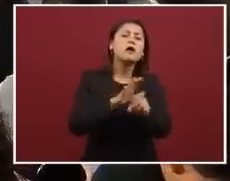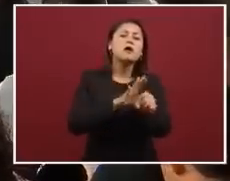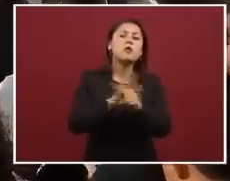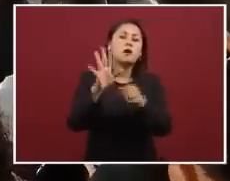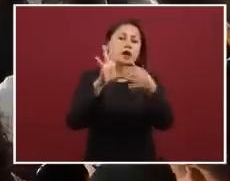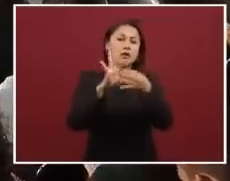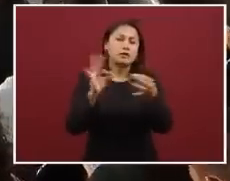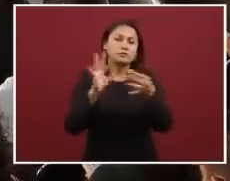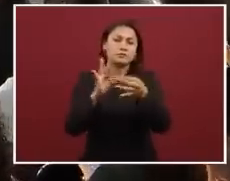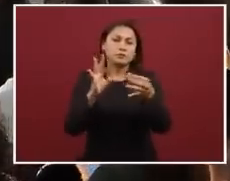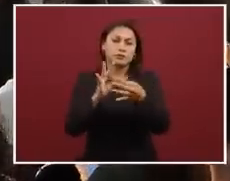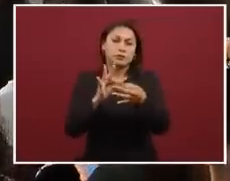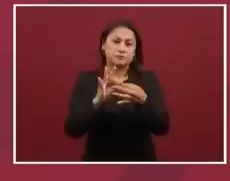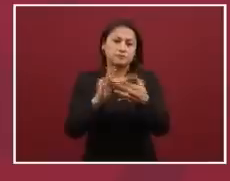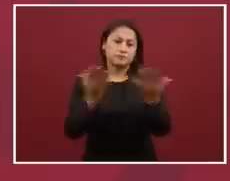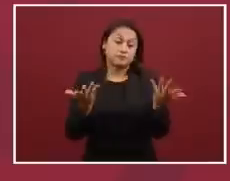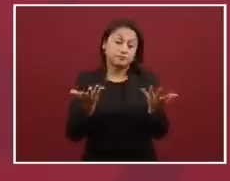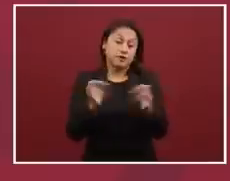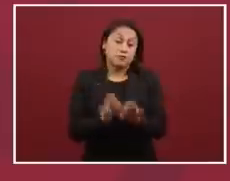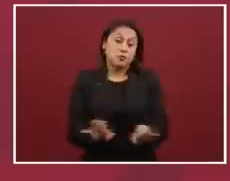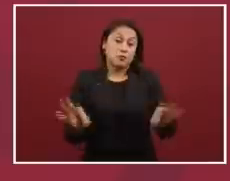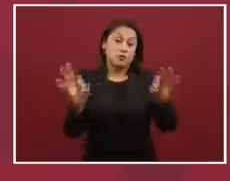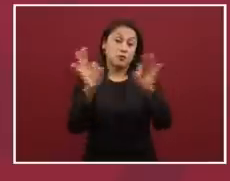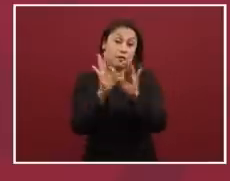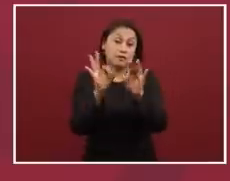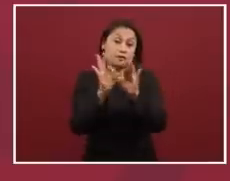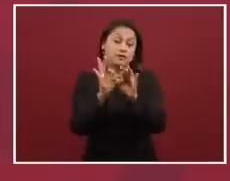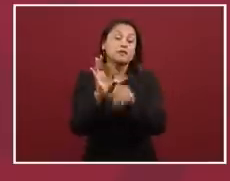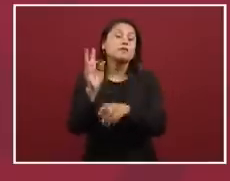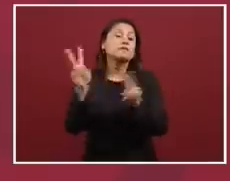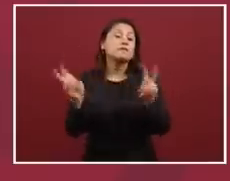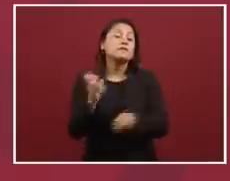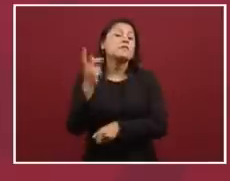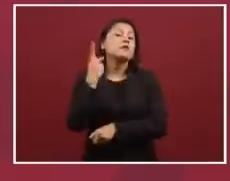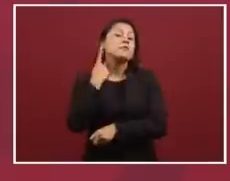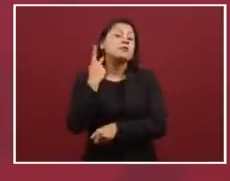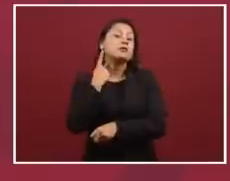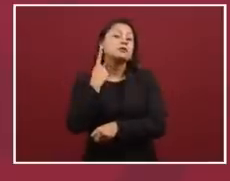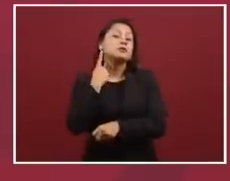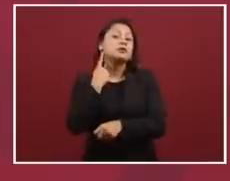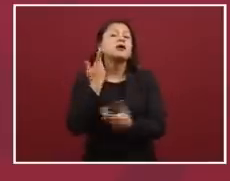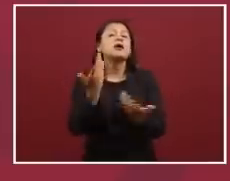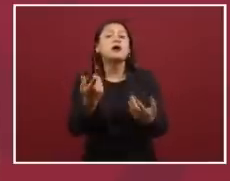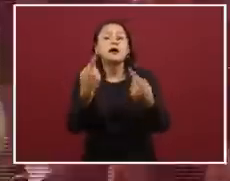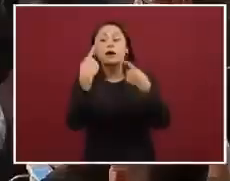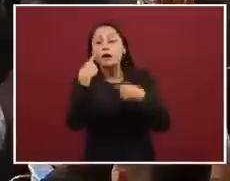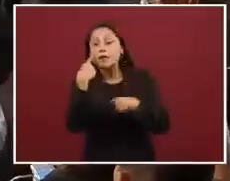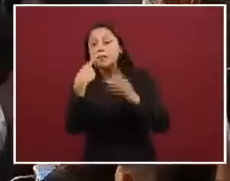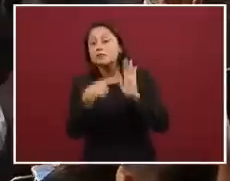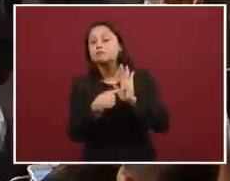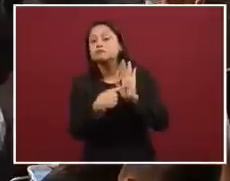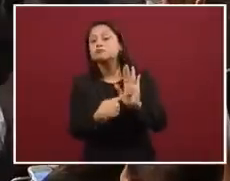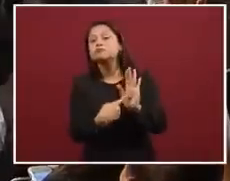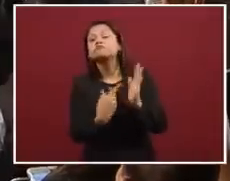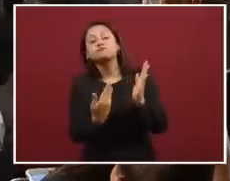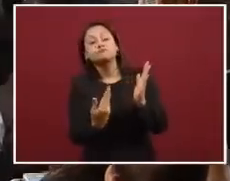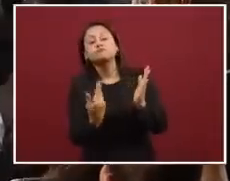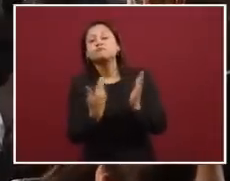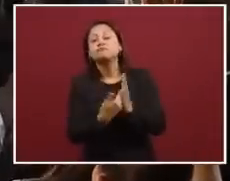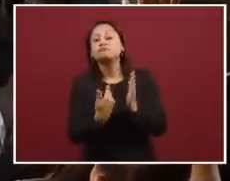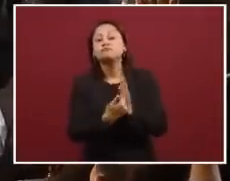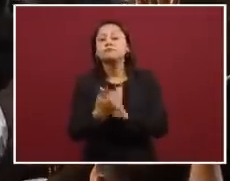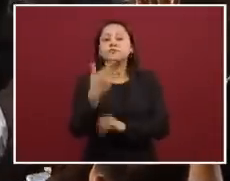los resultados, y aquí vamos a ver si funciona nuestra